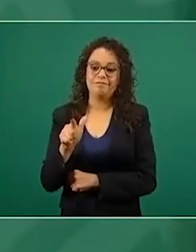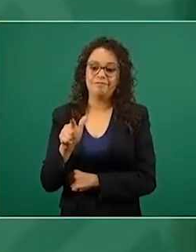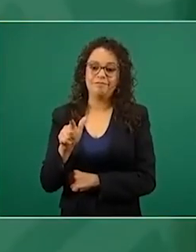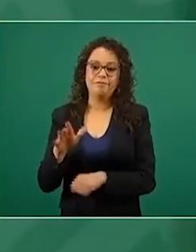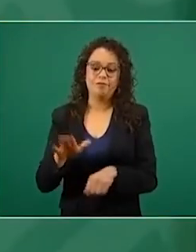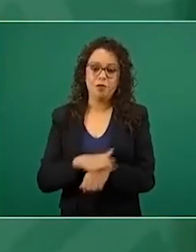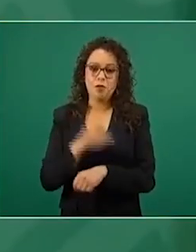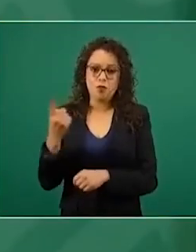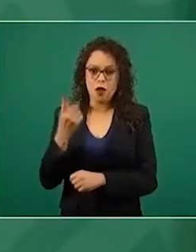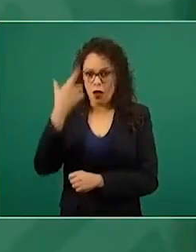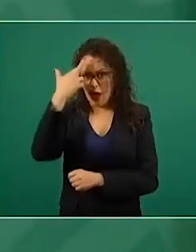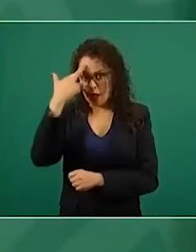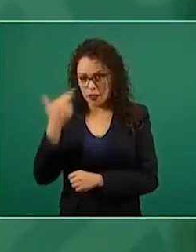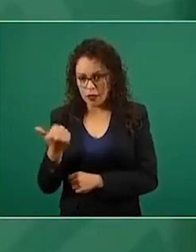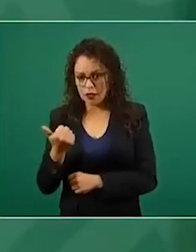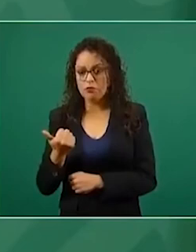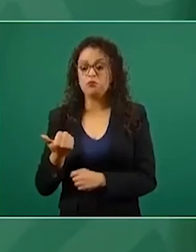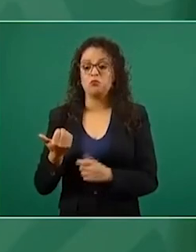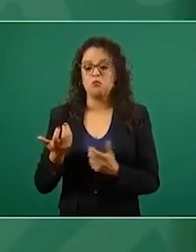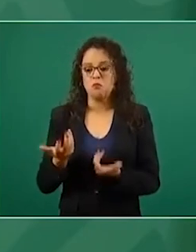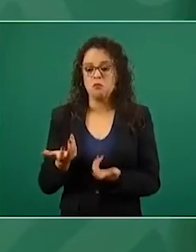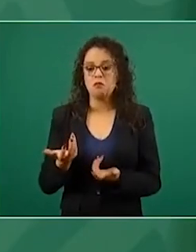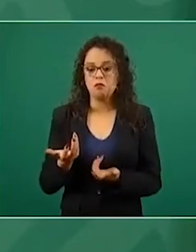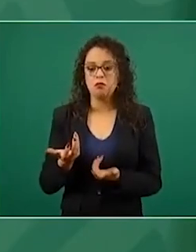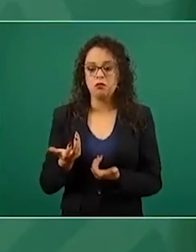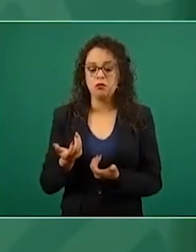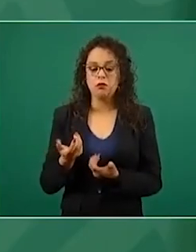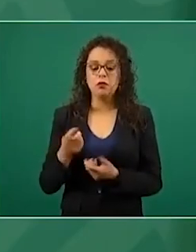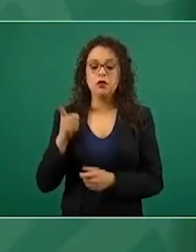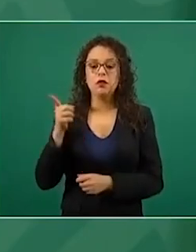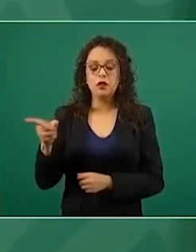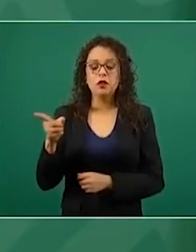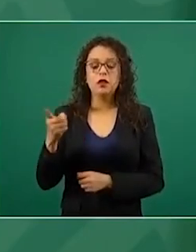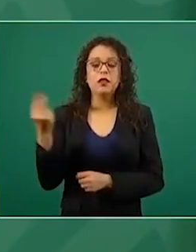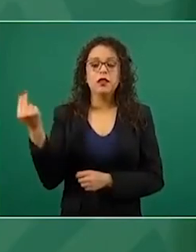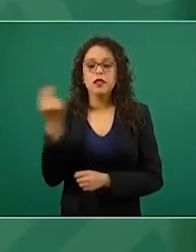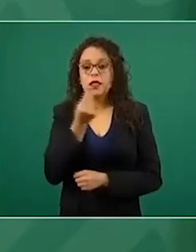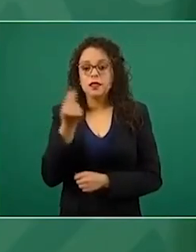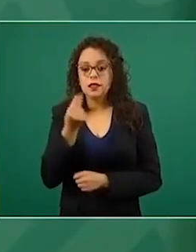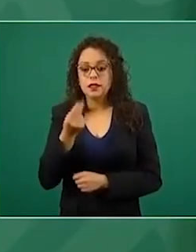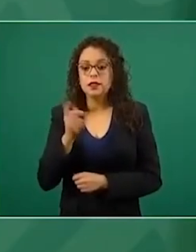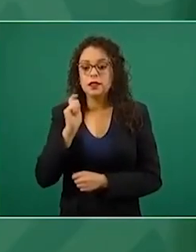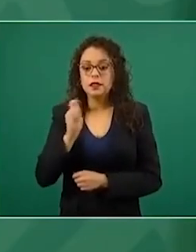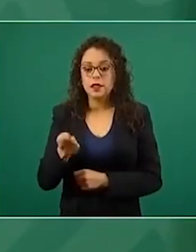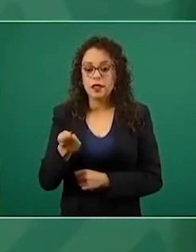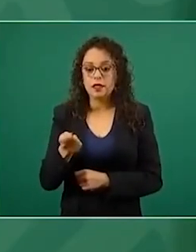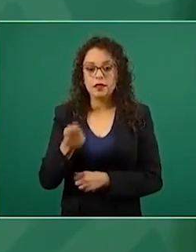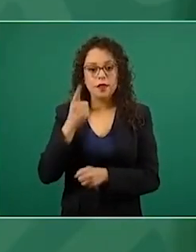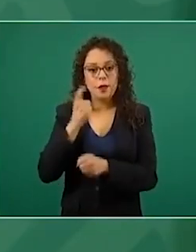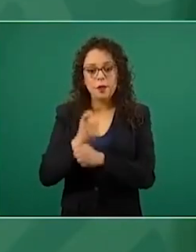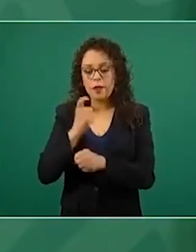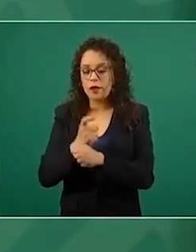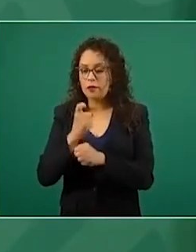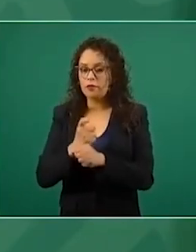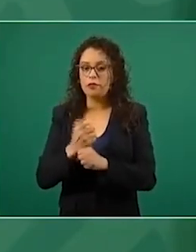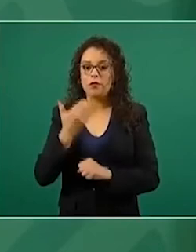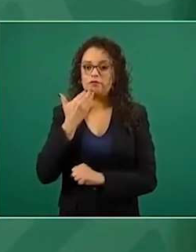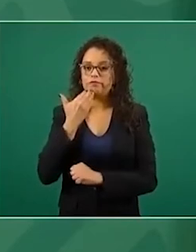porque quieren resolver muy bien